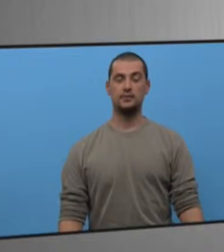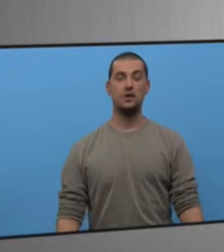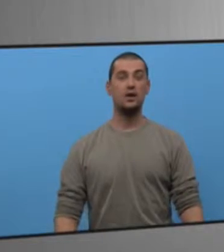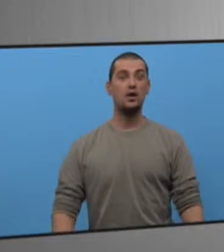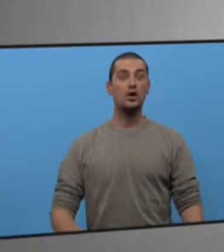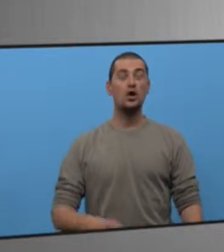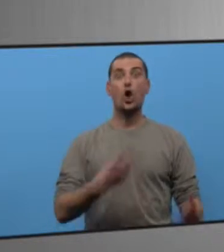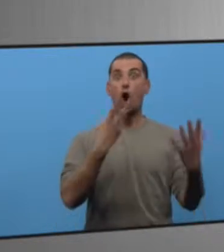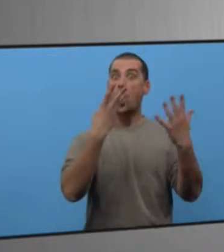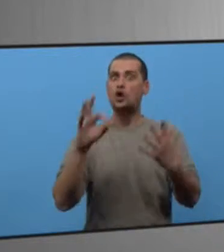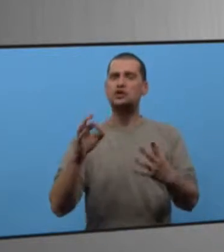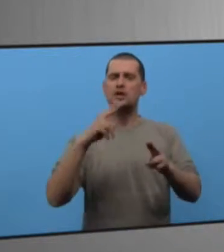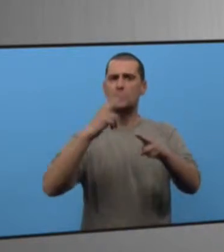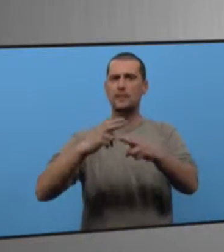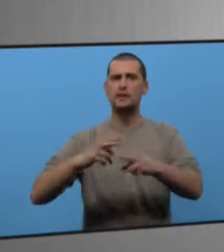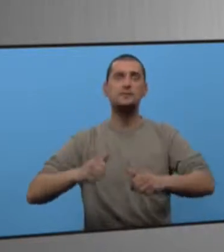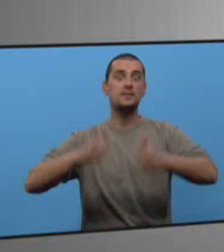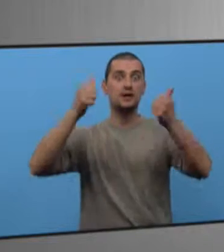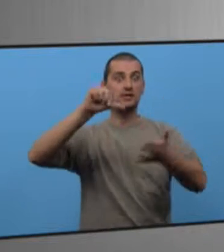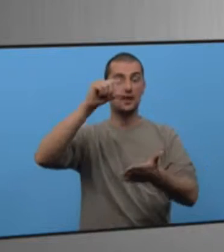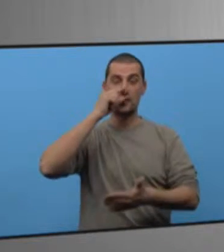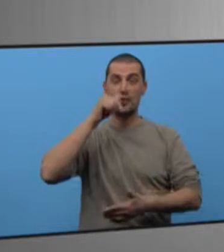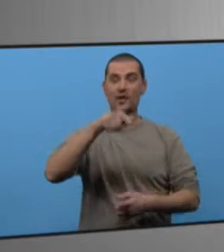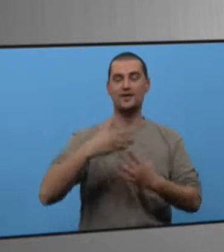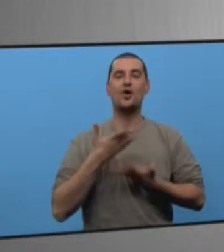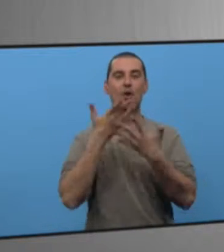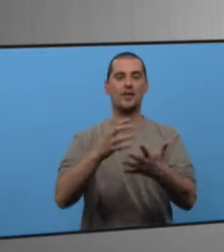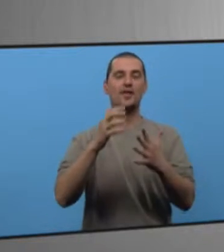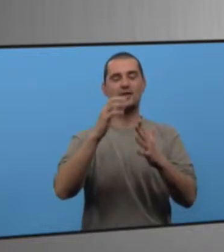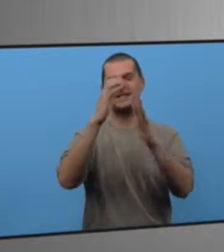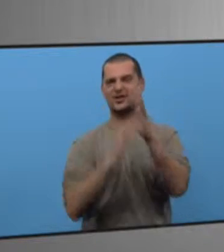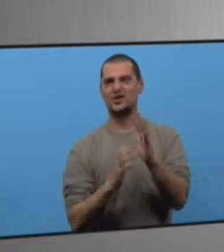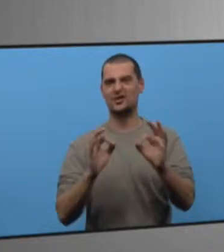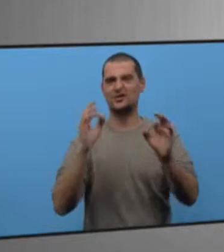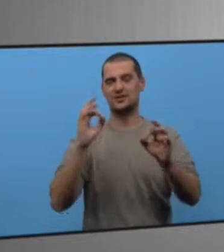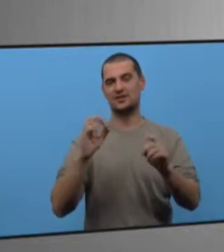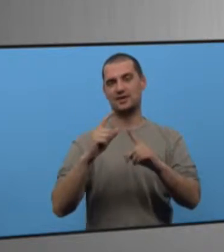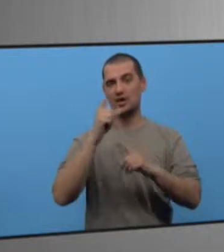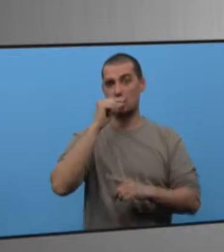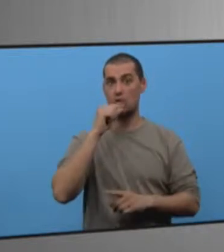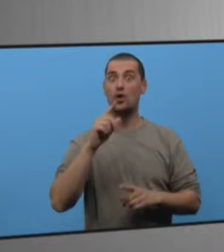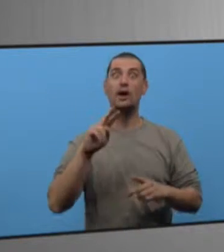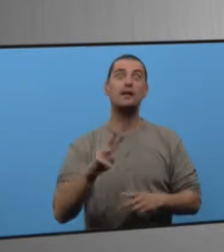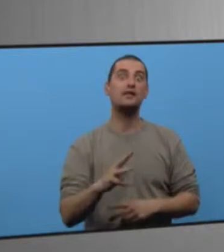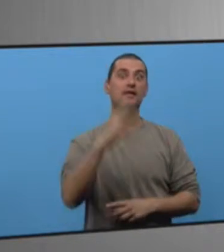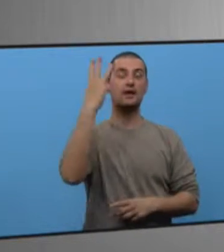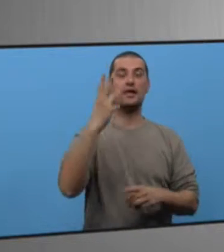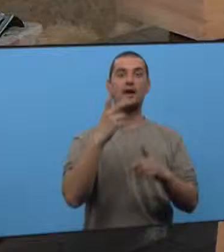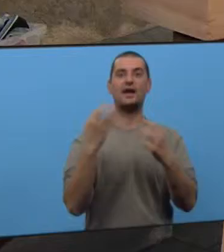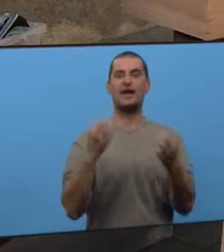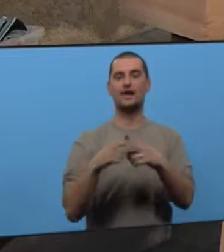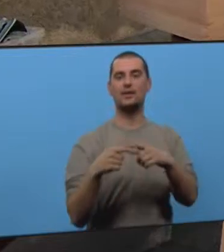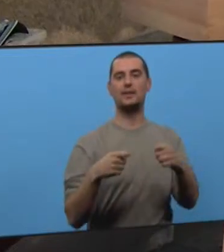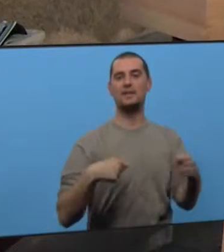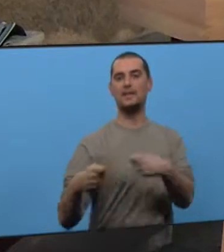Máis de 80 establecementos da cidade ofreceron este venres descontos especiais na terceira edición do Street Market.